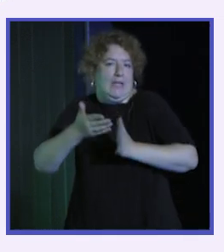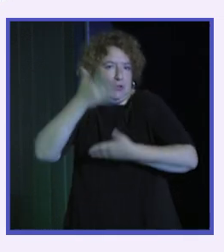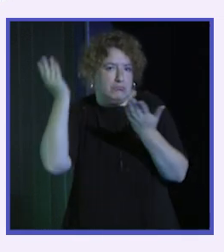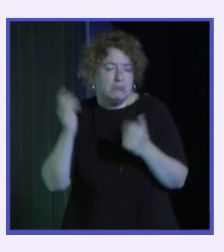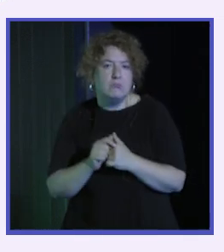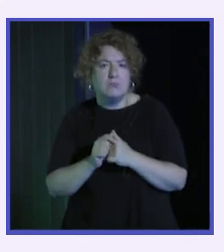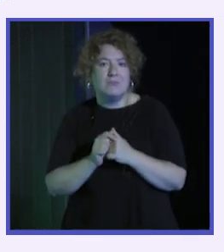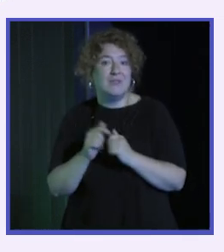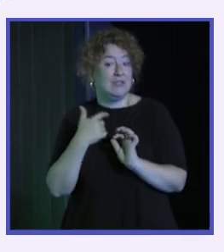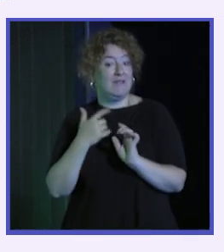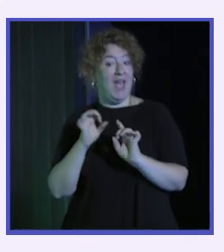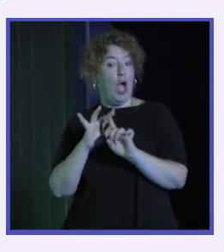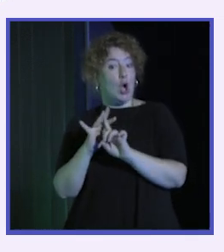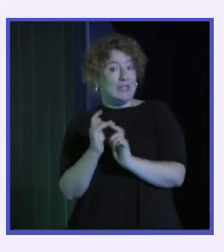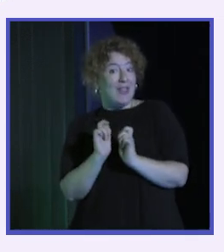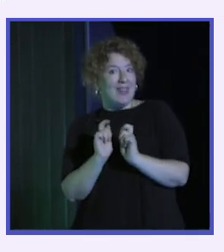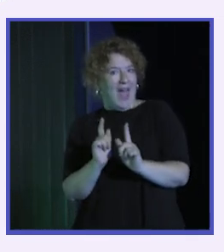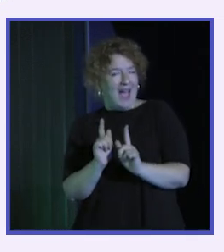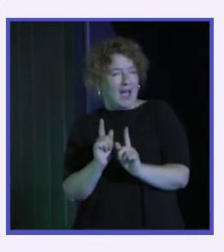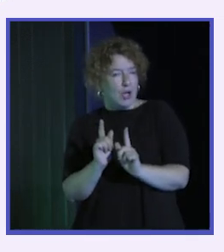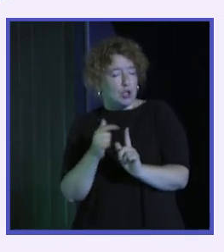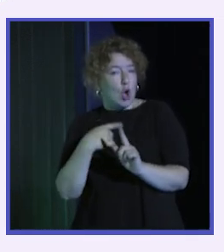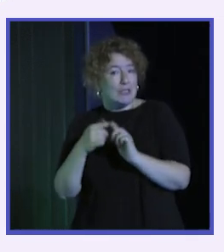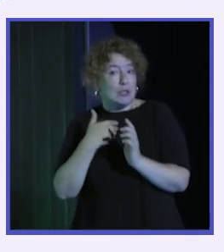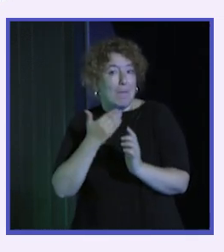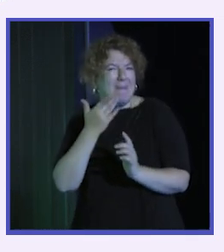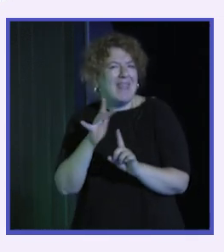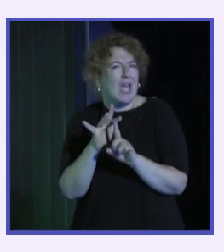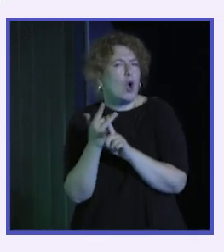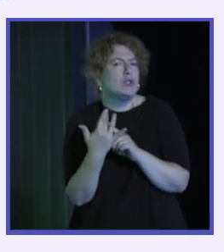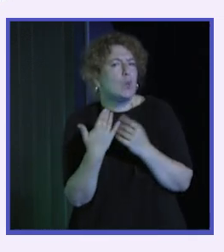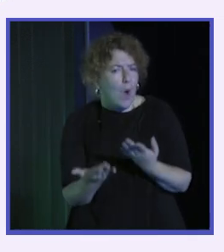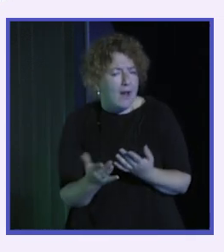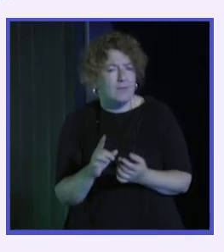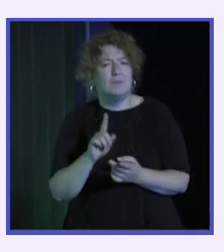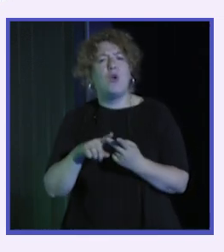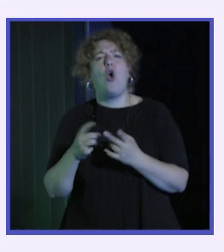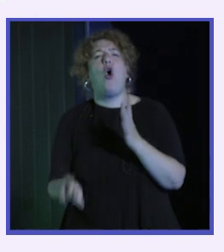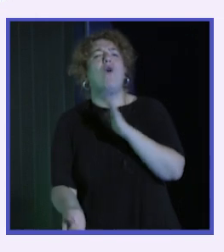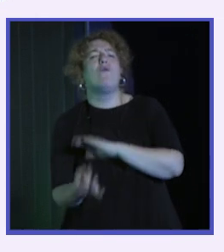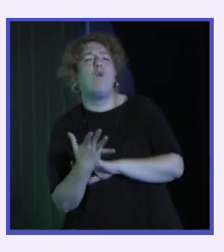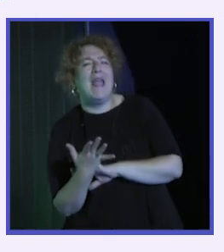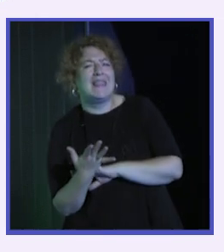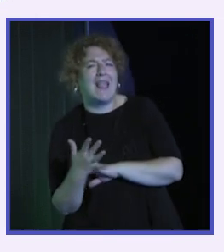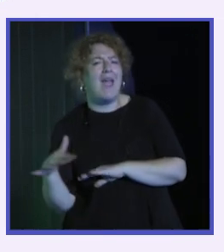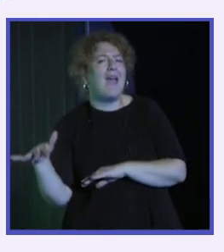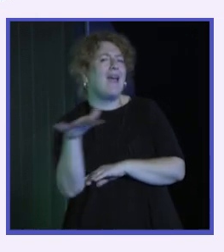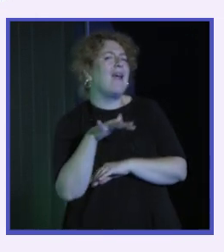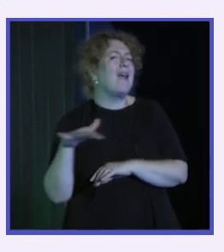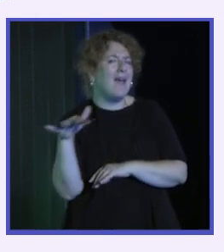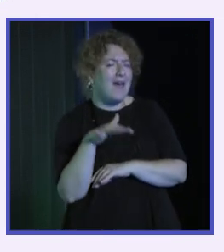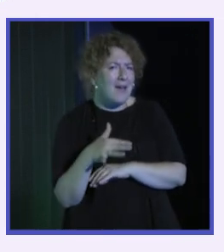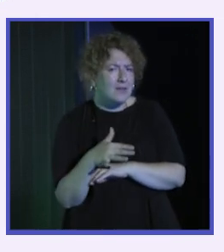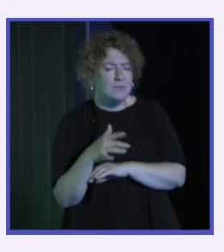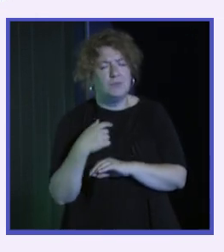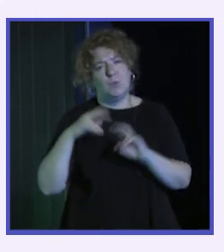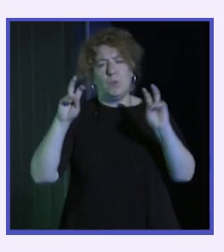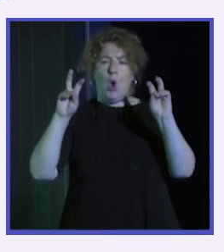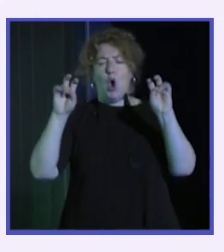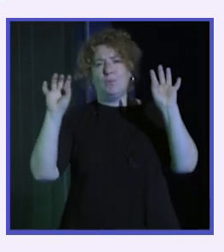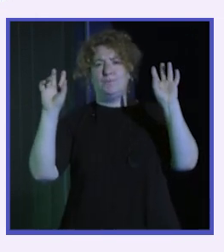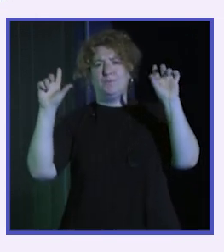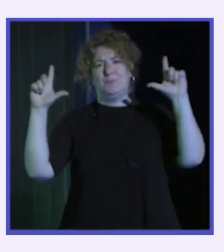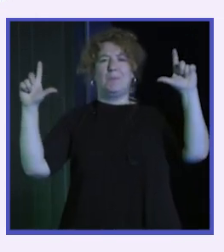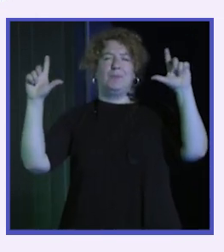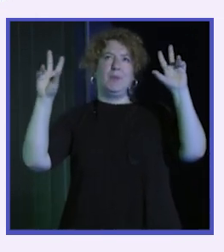ya le estoy dando contexto de para qué quiero lo que le he pedido. Lo segundo es la fuente. Y aquí voy a hacer un pequeño paréntesis